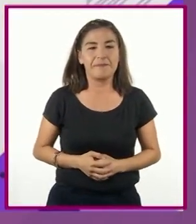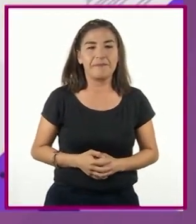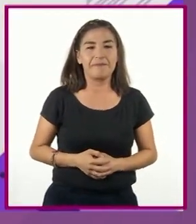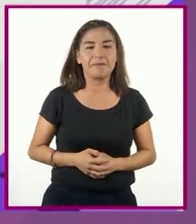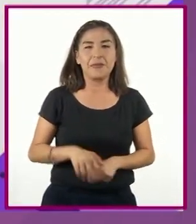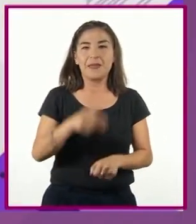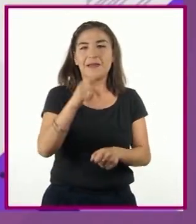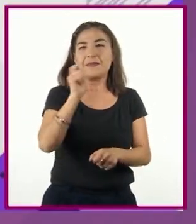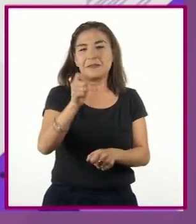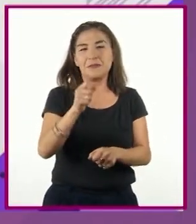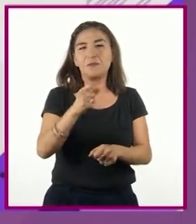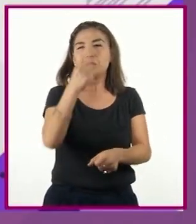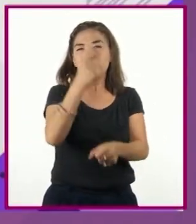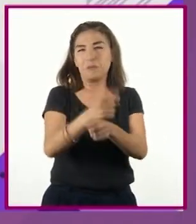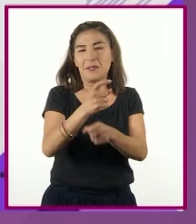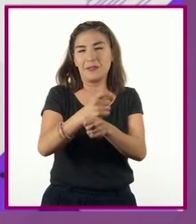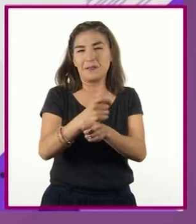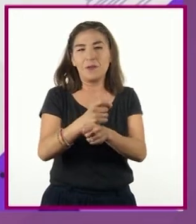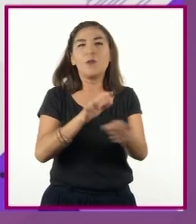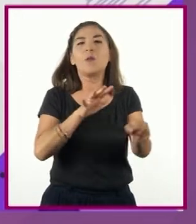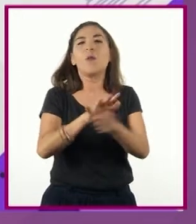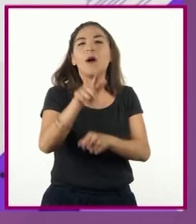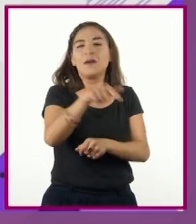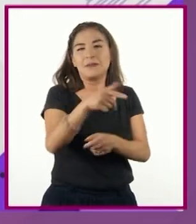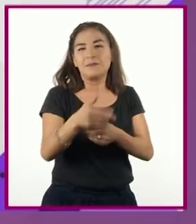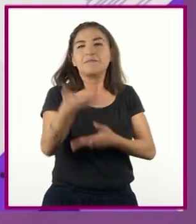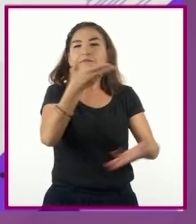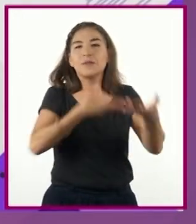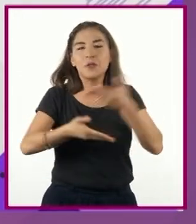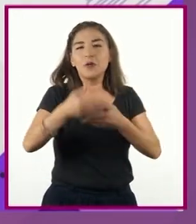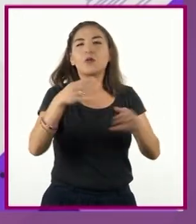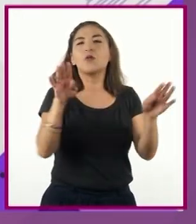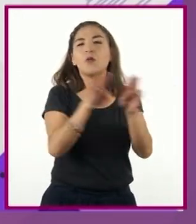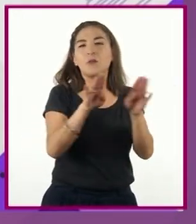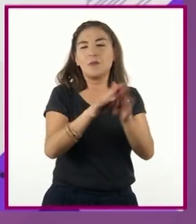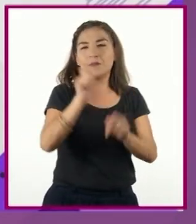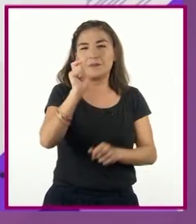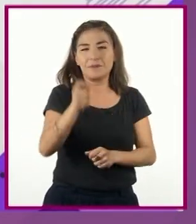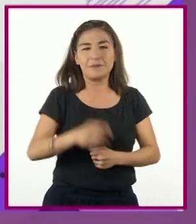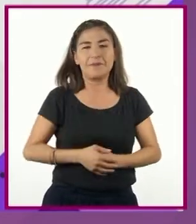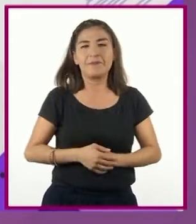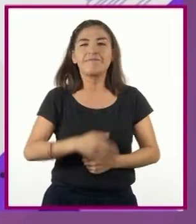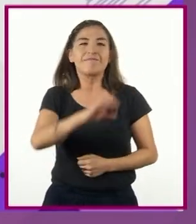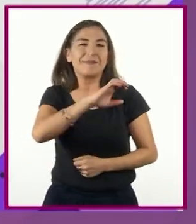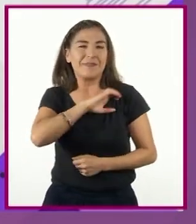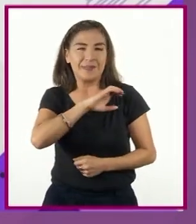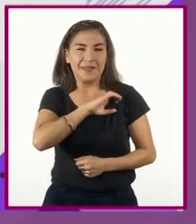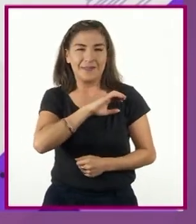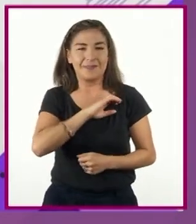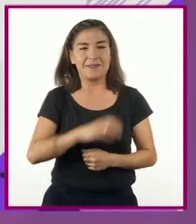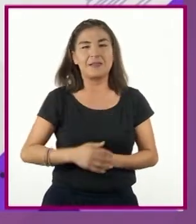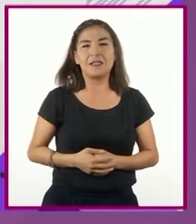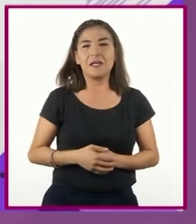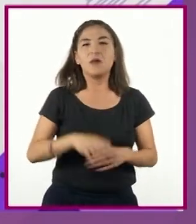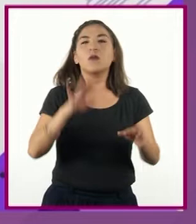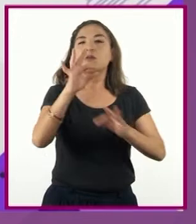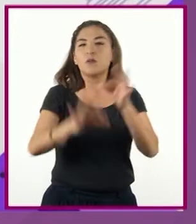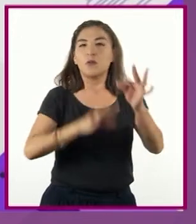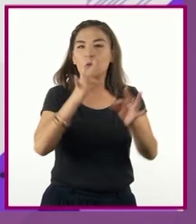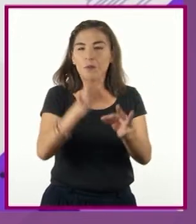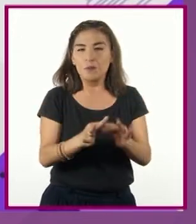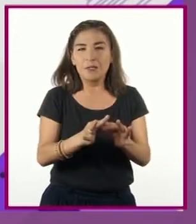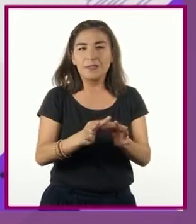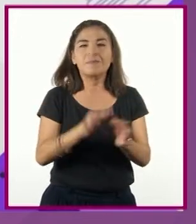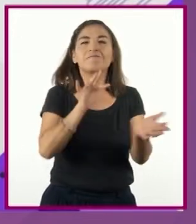Primarios. La relación entre sus integrantes está basada en la afectividad, el compromiso y